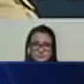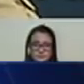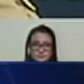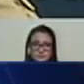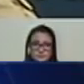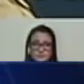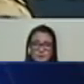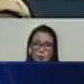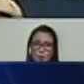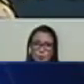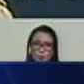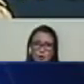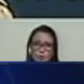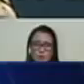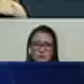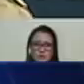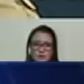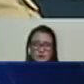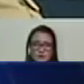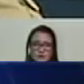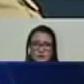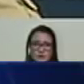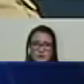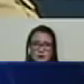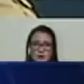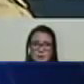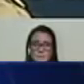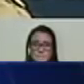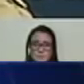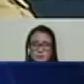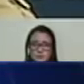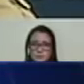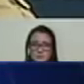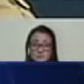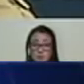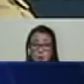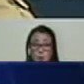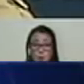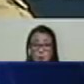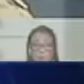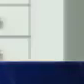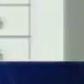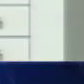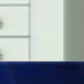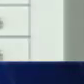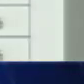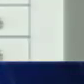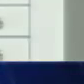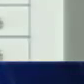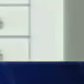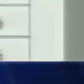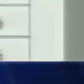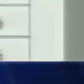vota. Es decir, termina votando algo así como el 40%, 36%